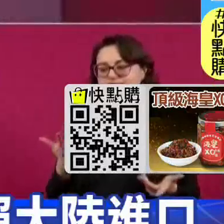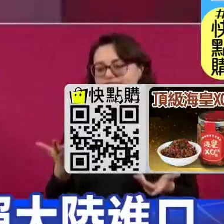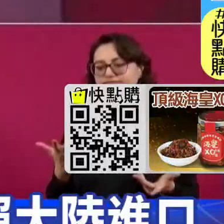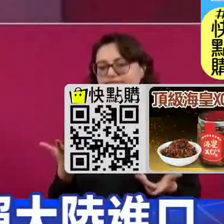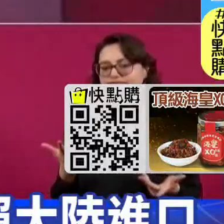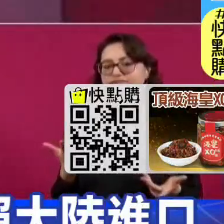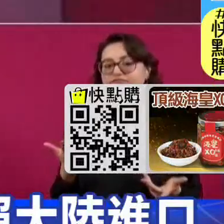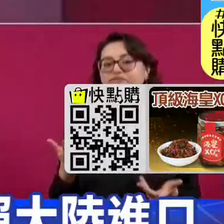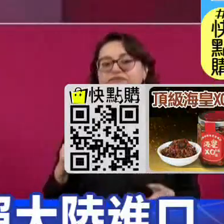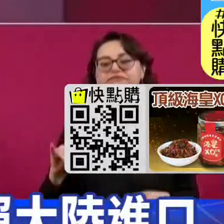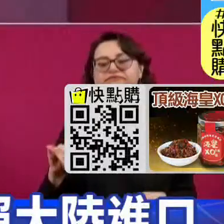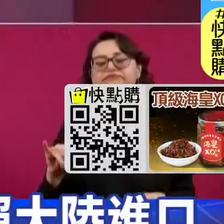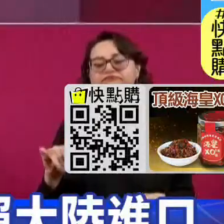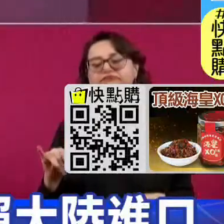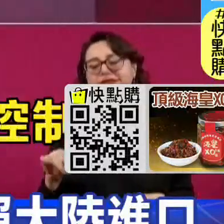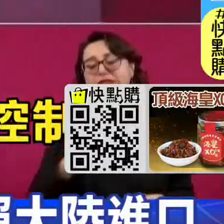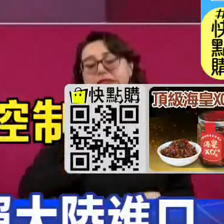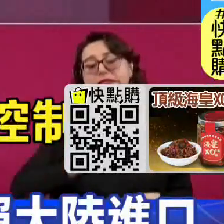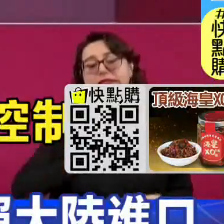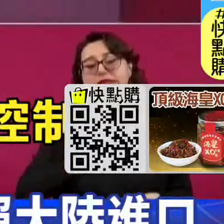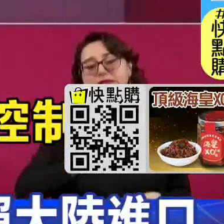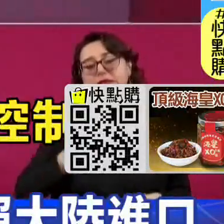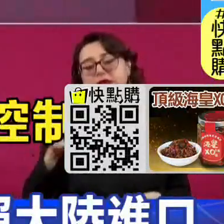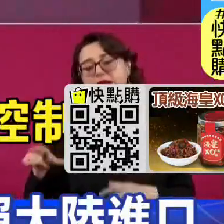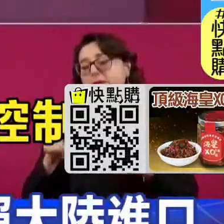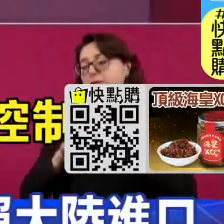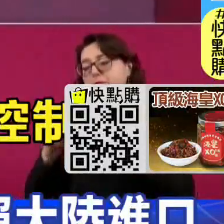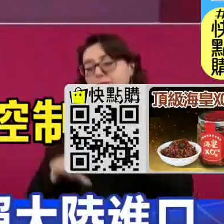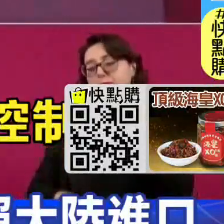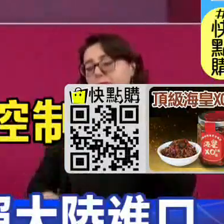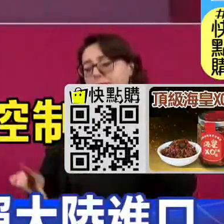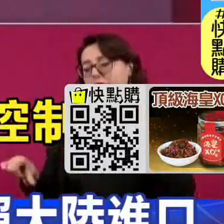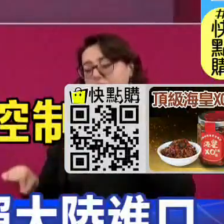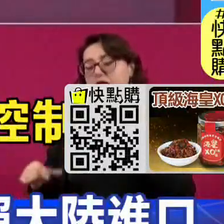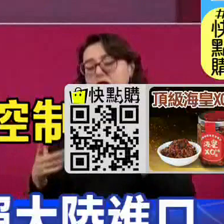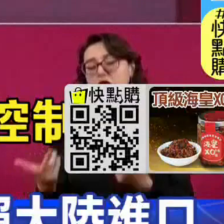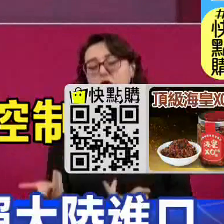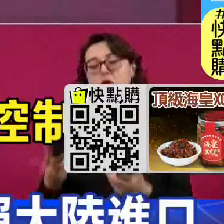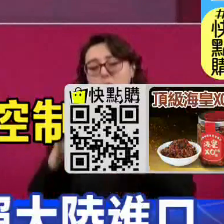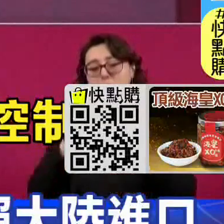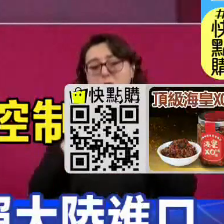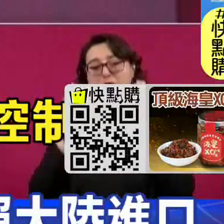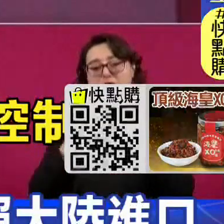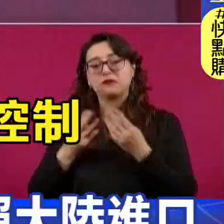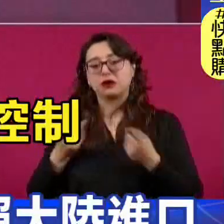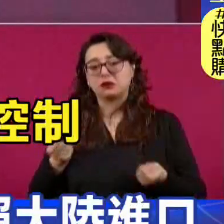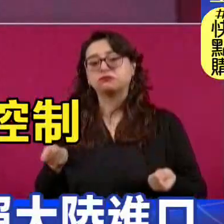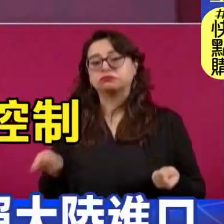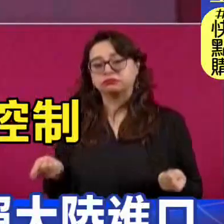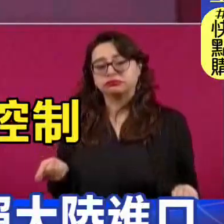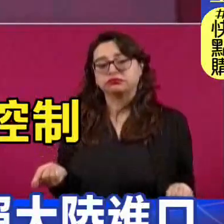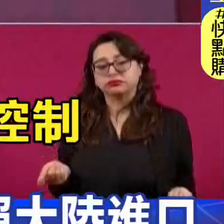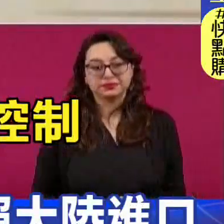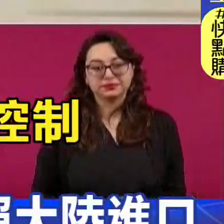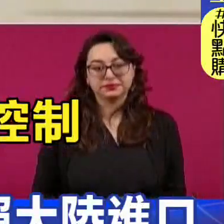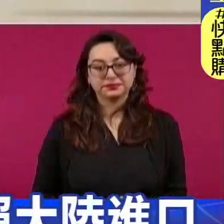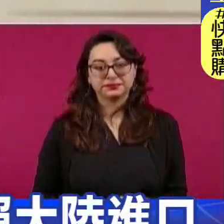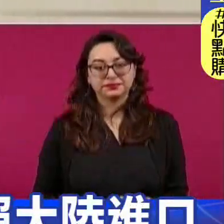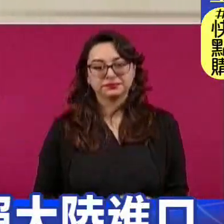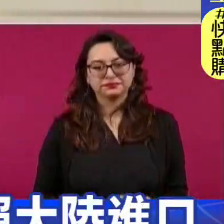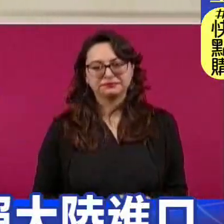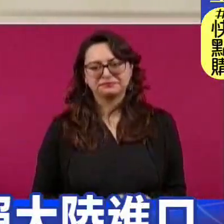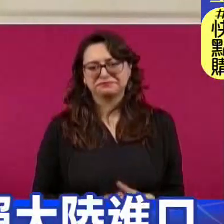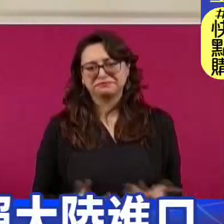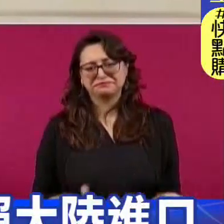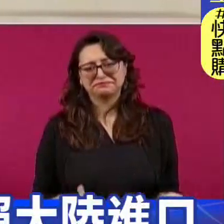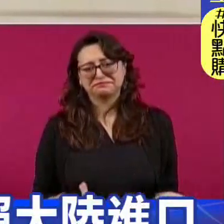de que sí, lamentablemente, ¿no? Que había regiones.De México dominadas por el narco.